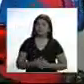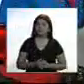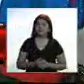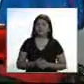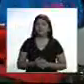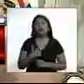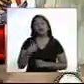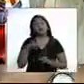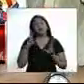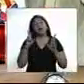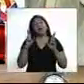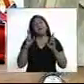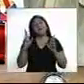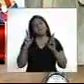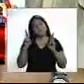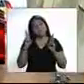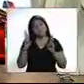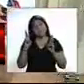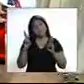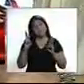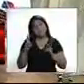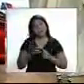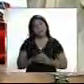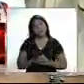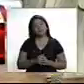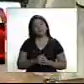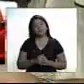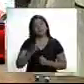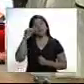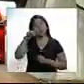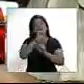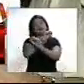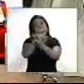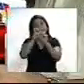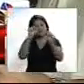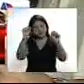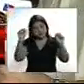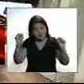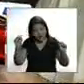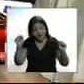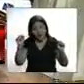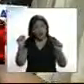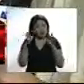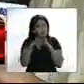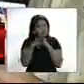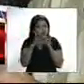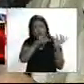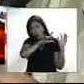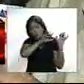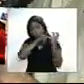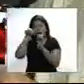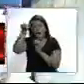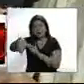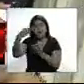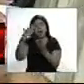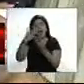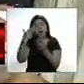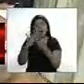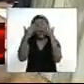espero de que hoy en la mañana se aporten todos aquí en el Colegio La